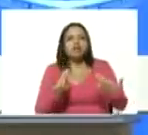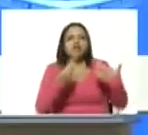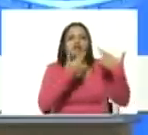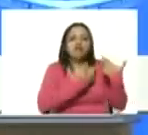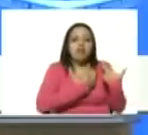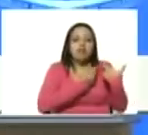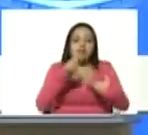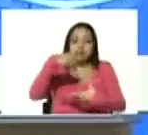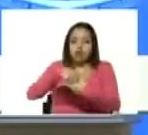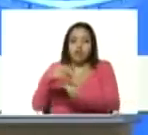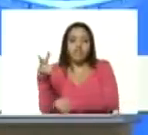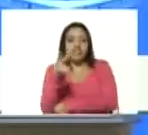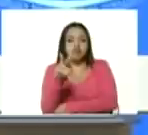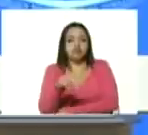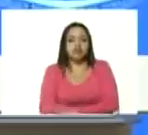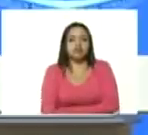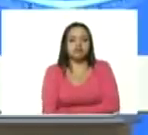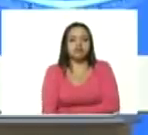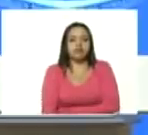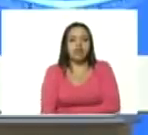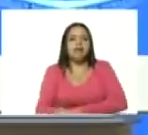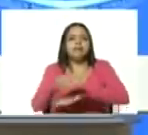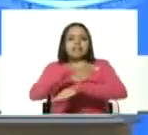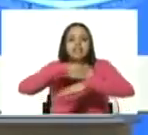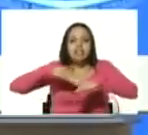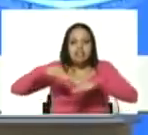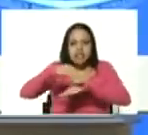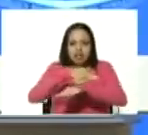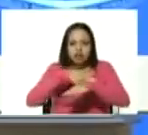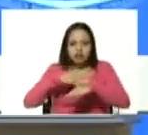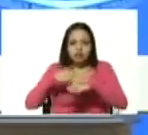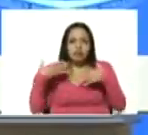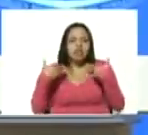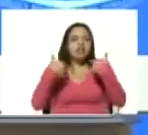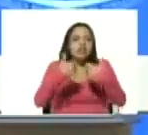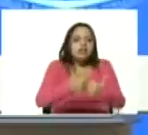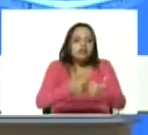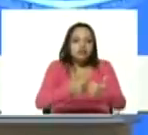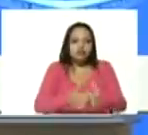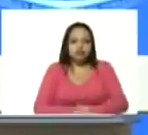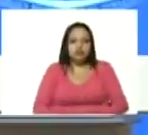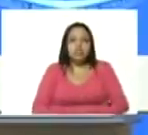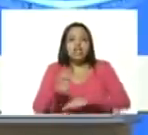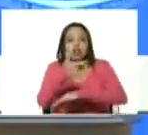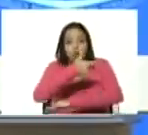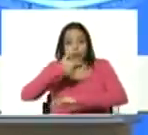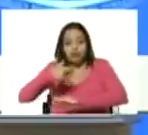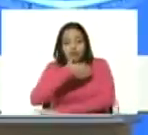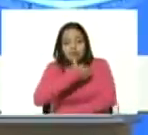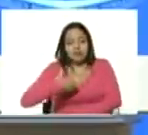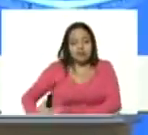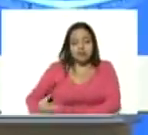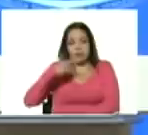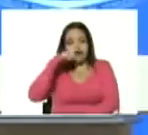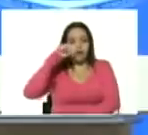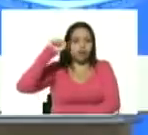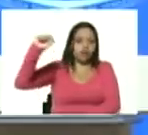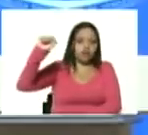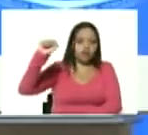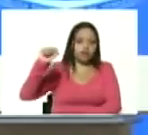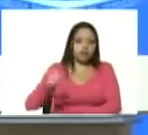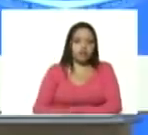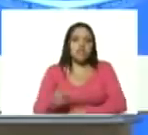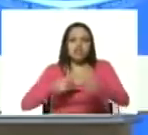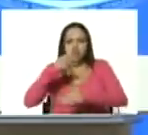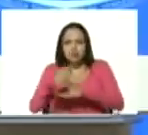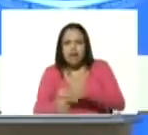la República Bolivariana de Venezuela es el Ministerio del Poder Popular para la Salud, del gobierno del presidente Nicolás Maduro. Y ese fue un plan que ya